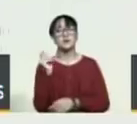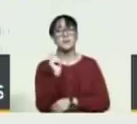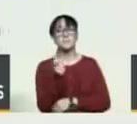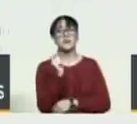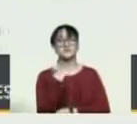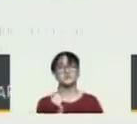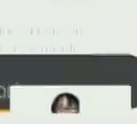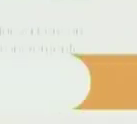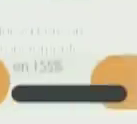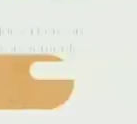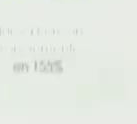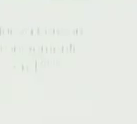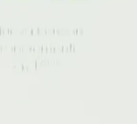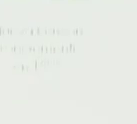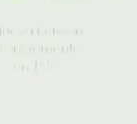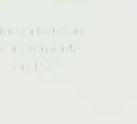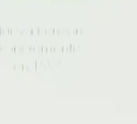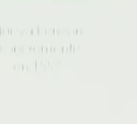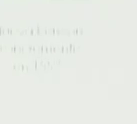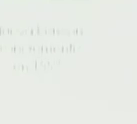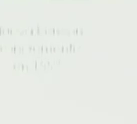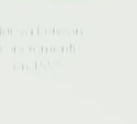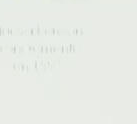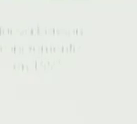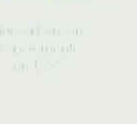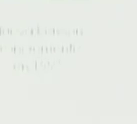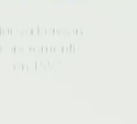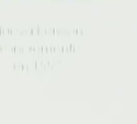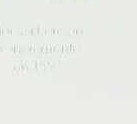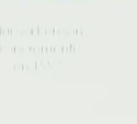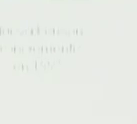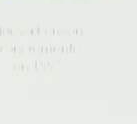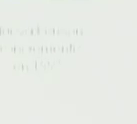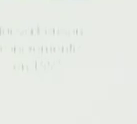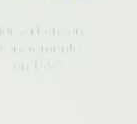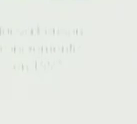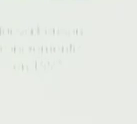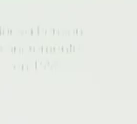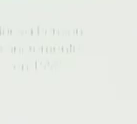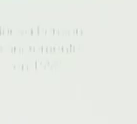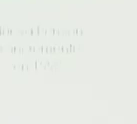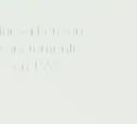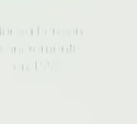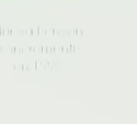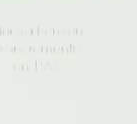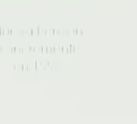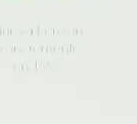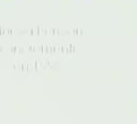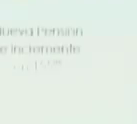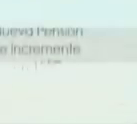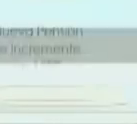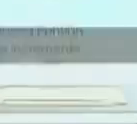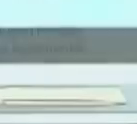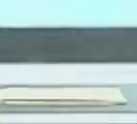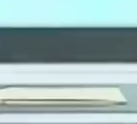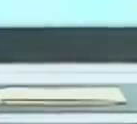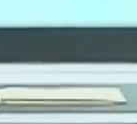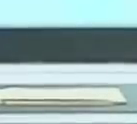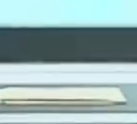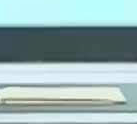1.400.000 bolívares para nuestros pensionados, para nuestras pensionadas.